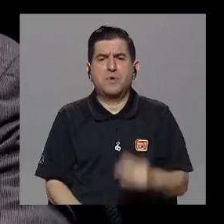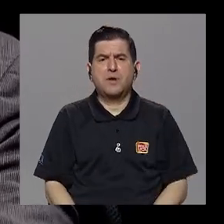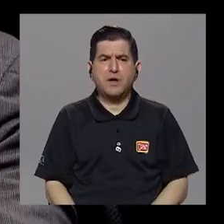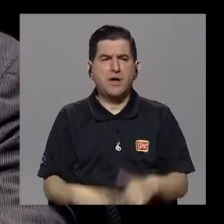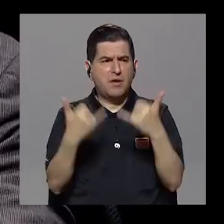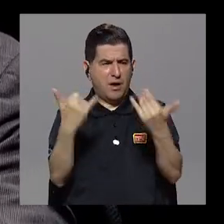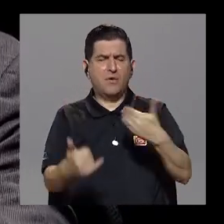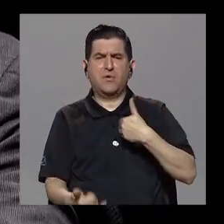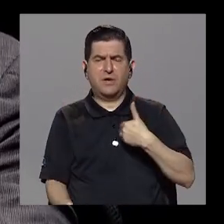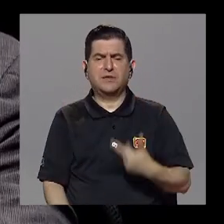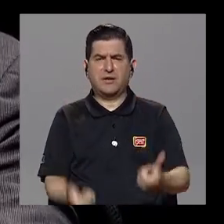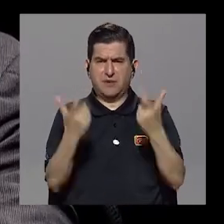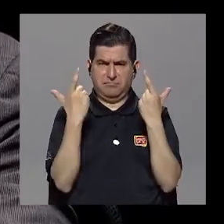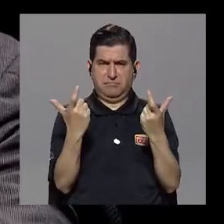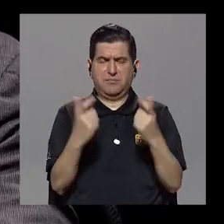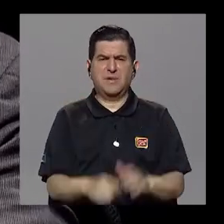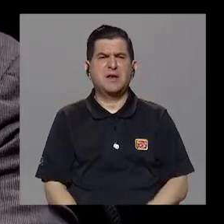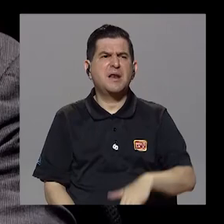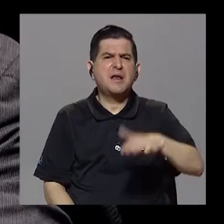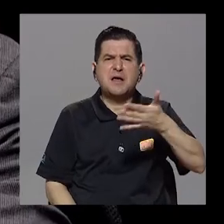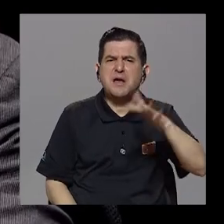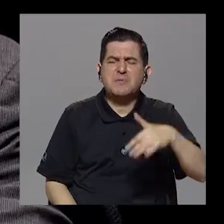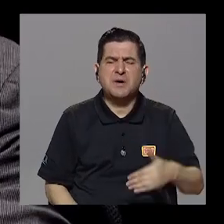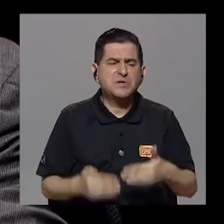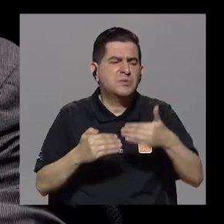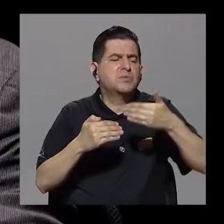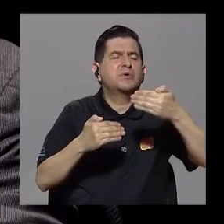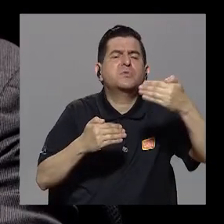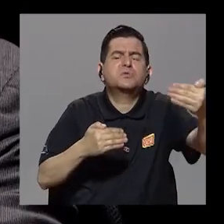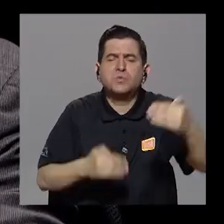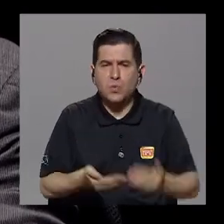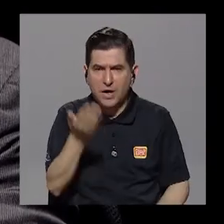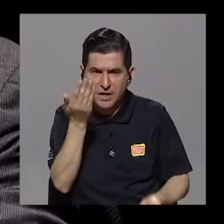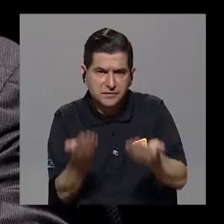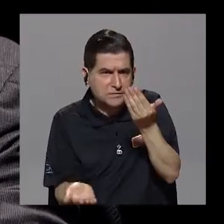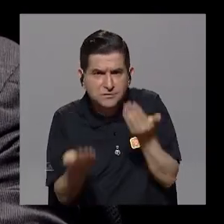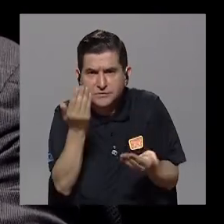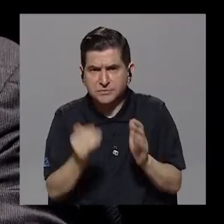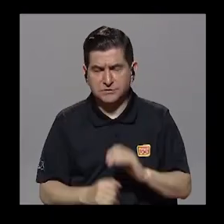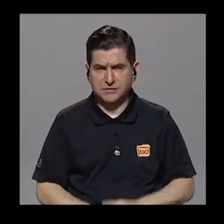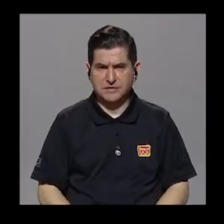dinero. En este momento tiene mucho capital. ¿Y para cuándo más o menos podríamos encontrar